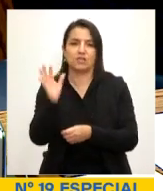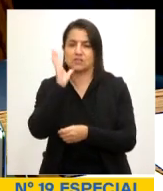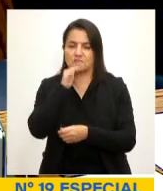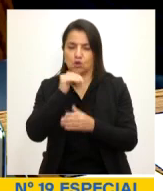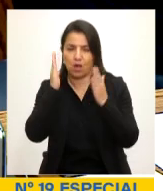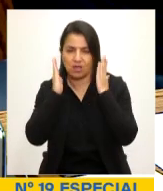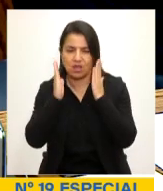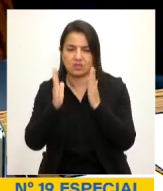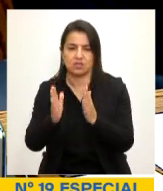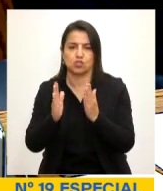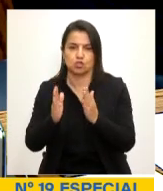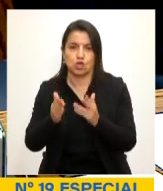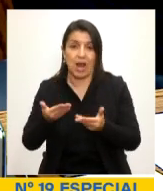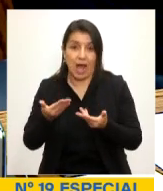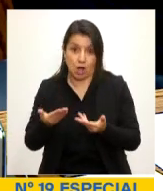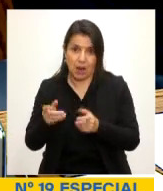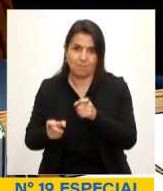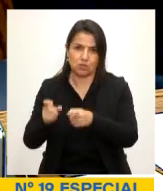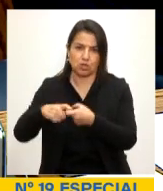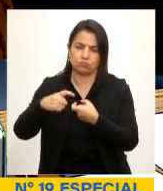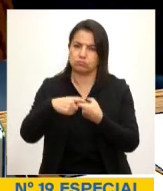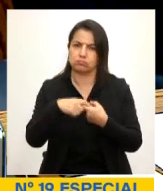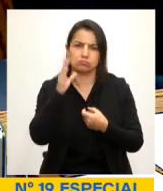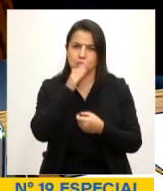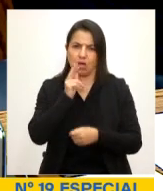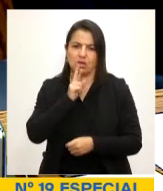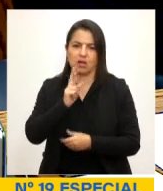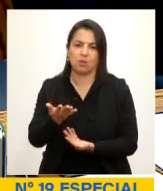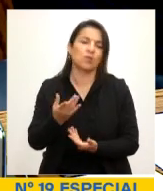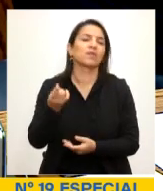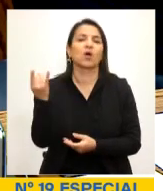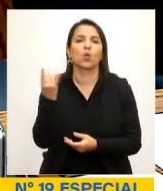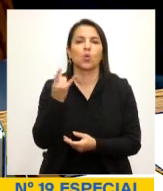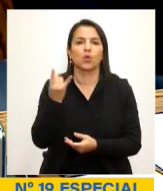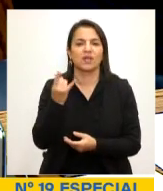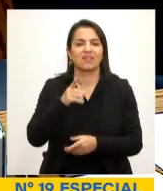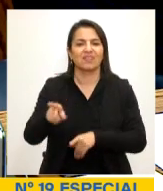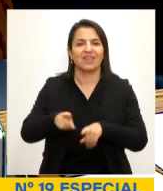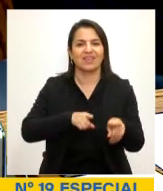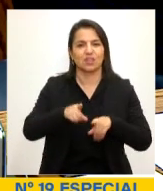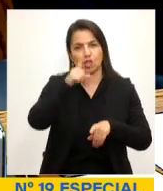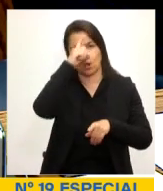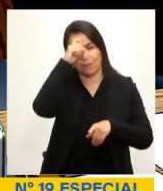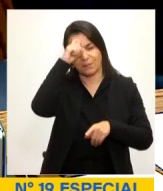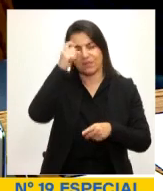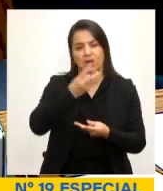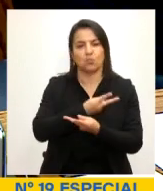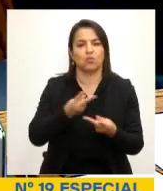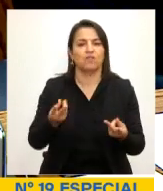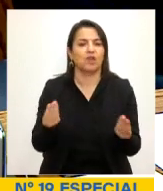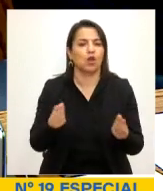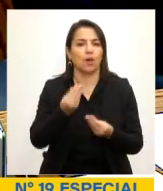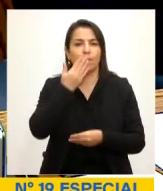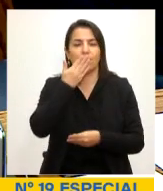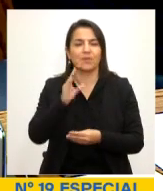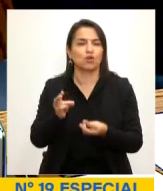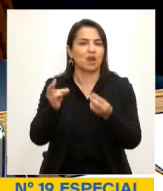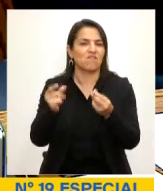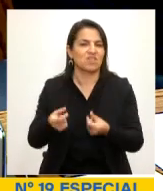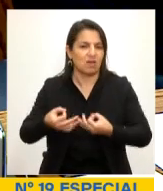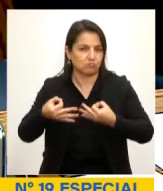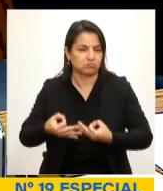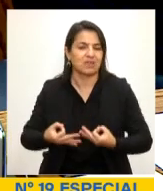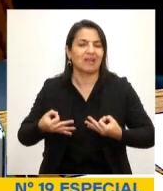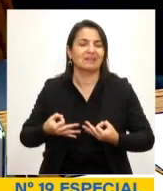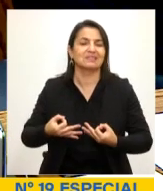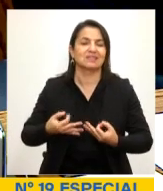actuales afiliados además es urgente abordar la gestión de los hospitales públicos Cómo podemos mejorar su eficiencia y asegurar que los